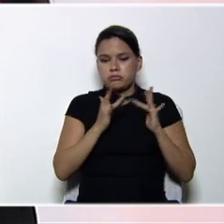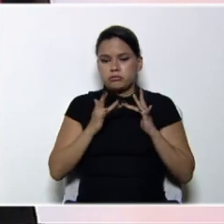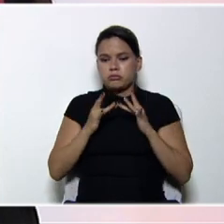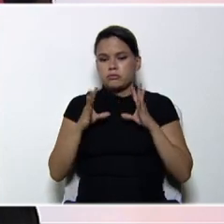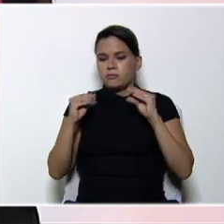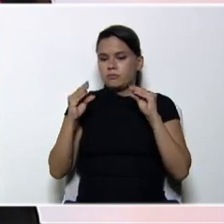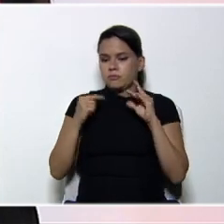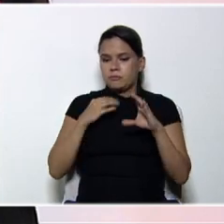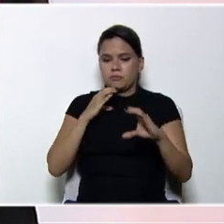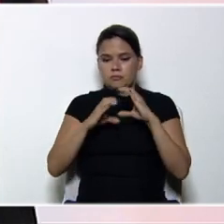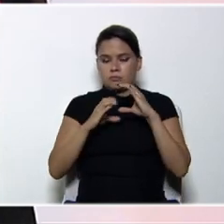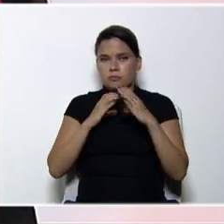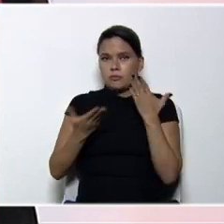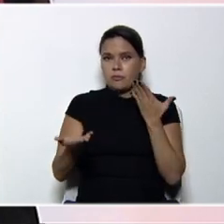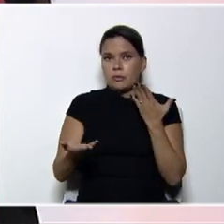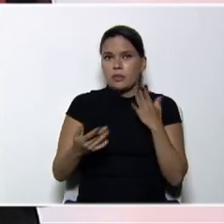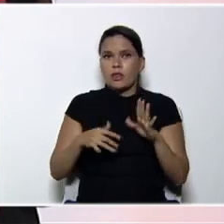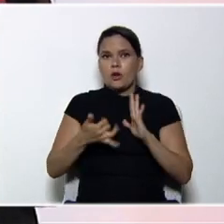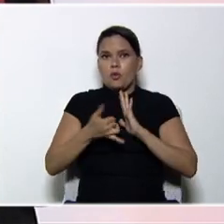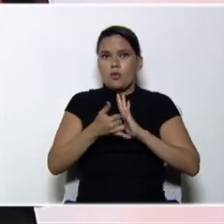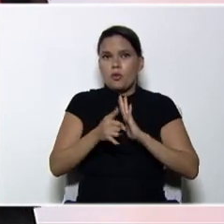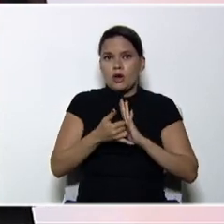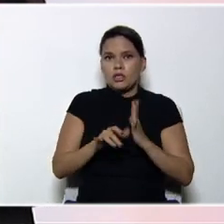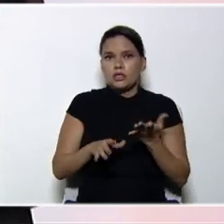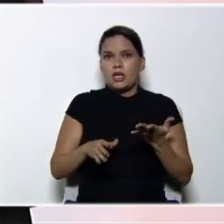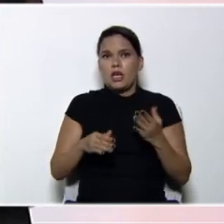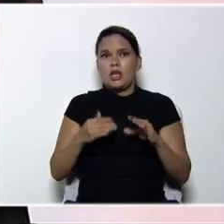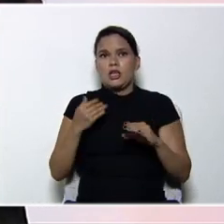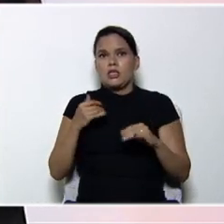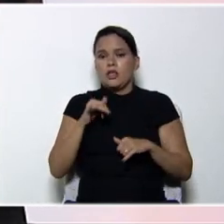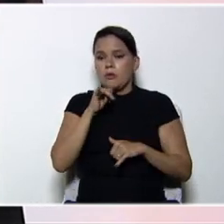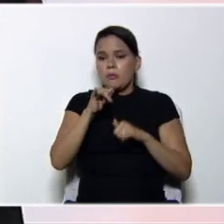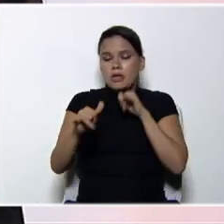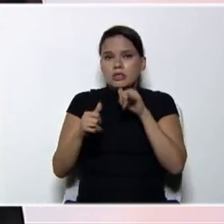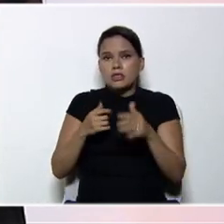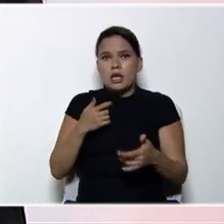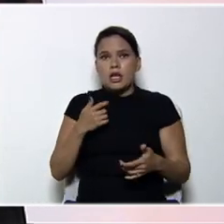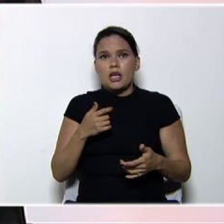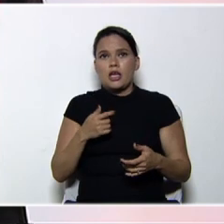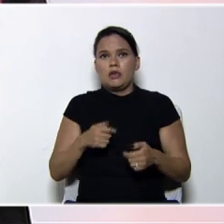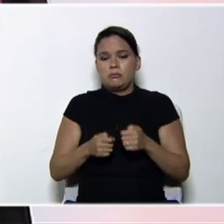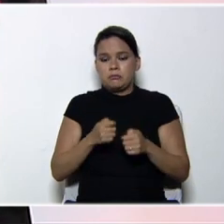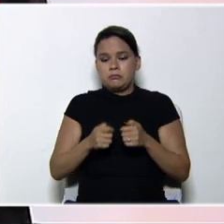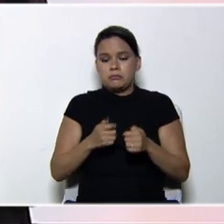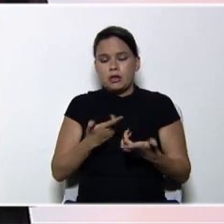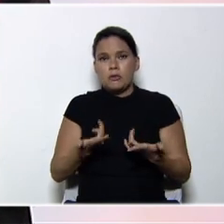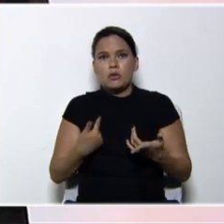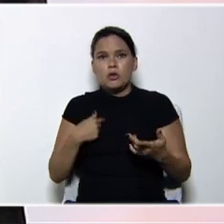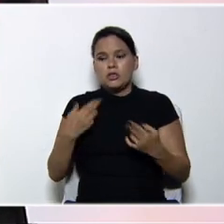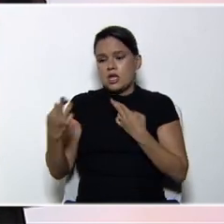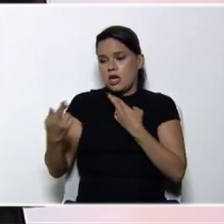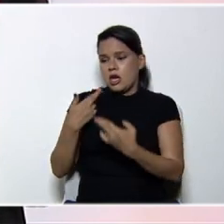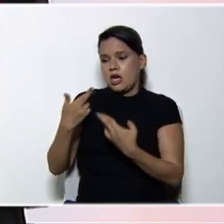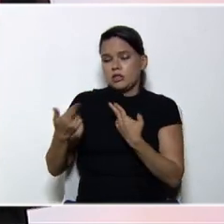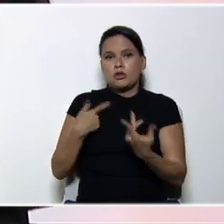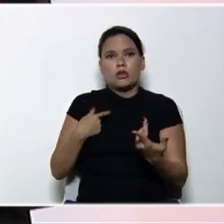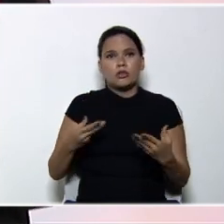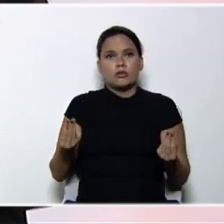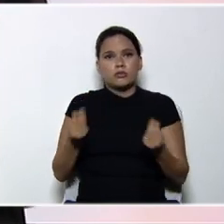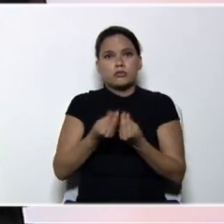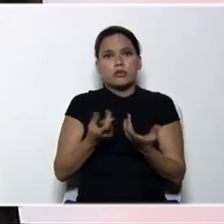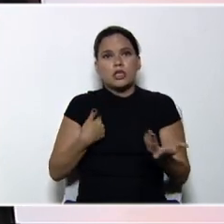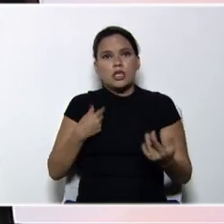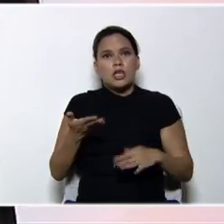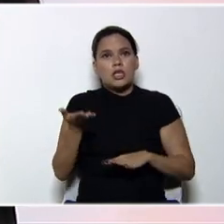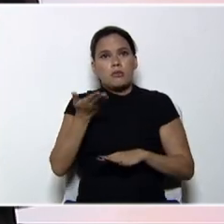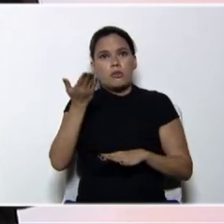chat de WhatsApp, a través de los mensajes de texto, de las videollamadas, han podido seguir relacionándose entre ellos. Es tan